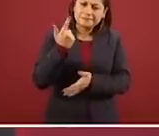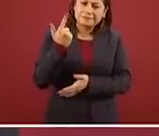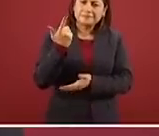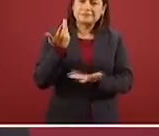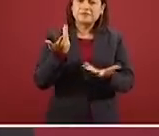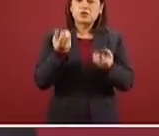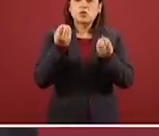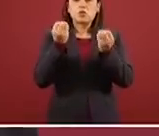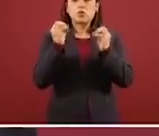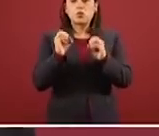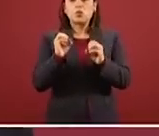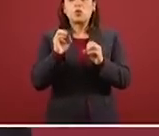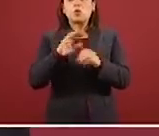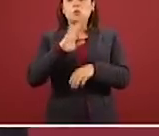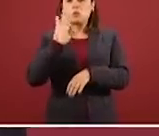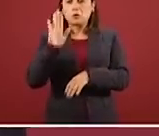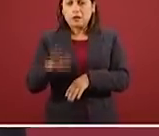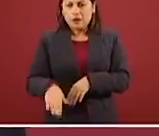pérdidas de vidas,